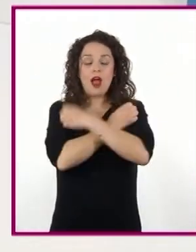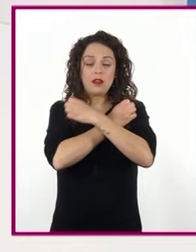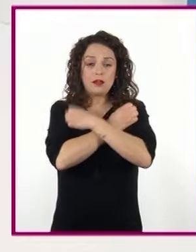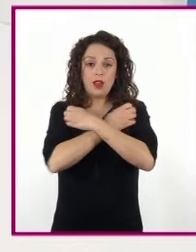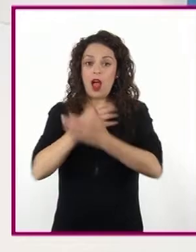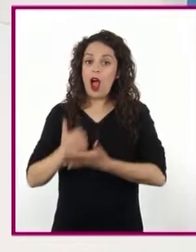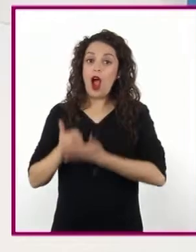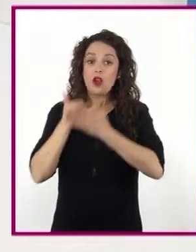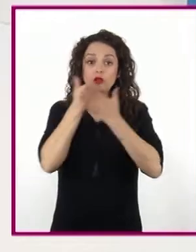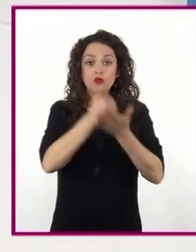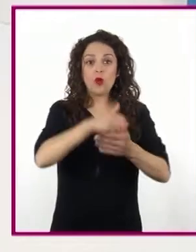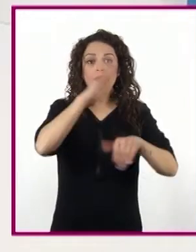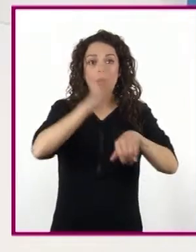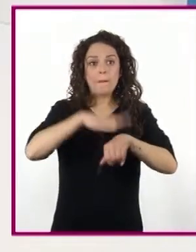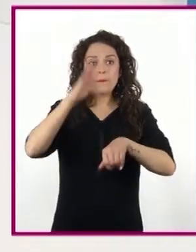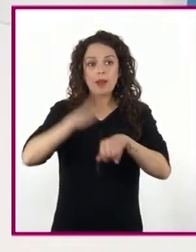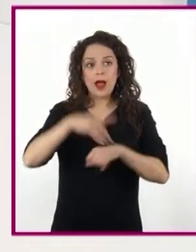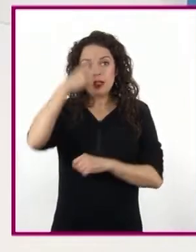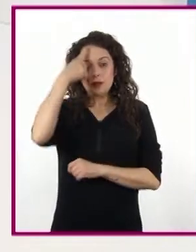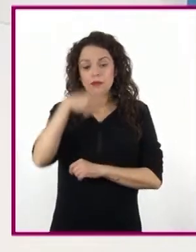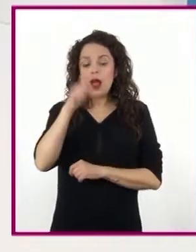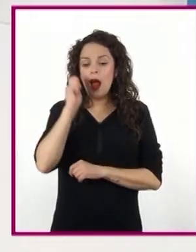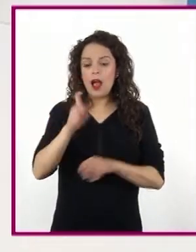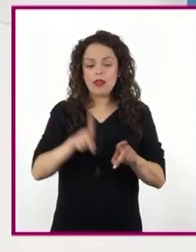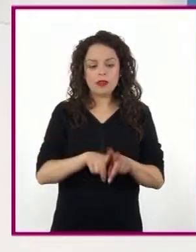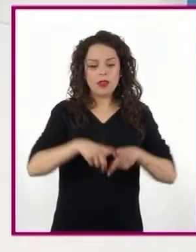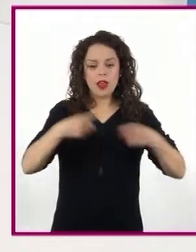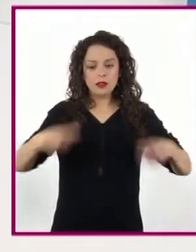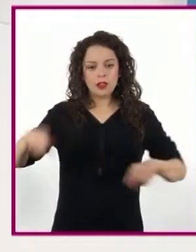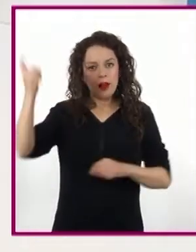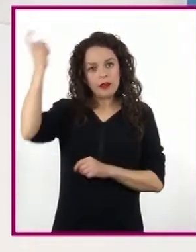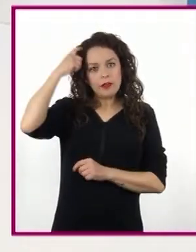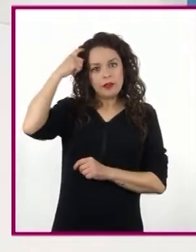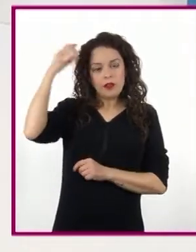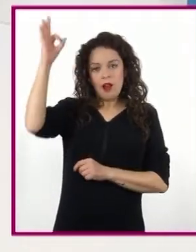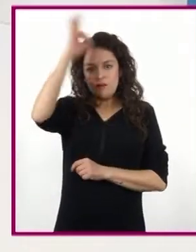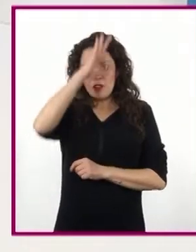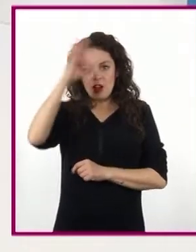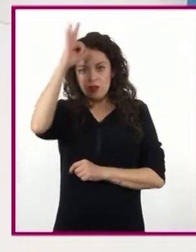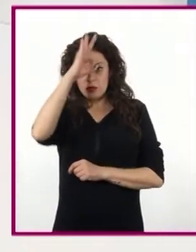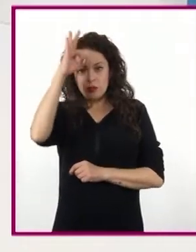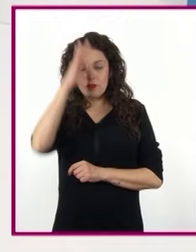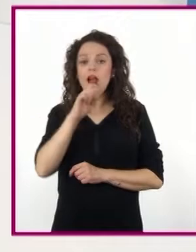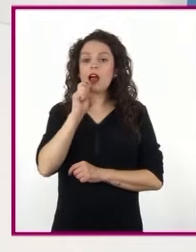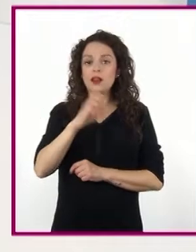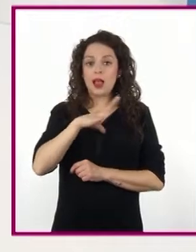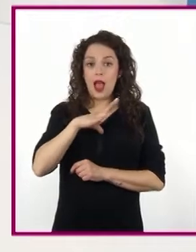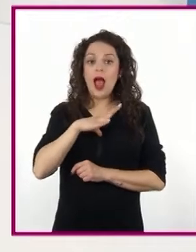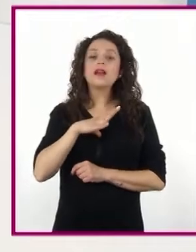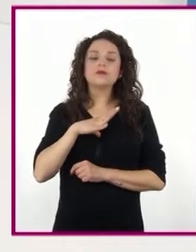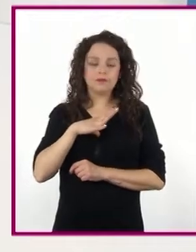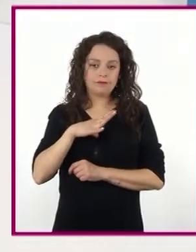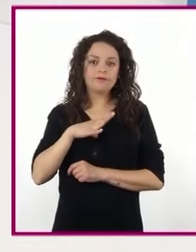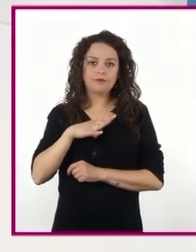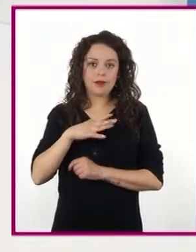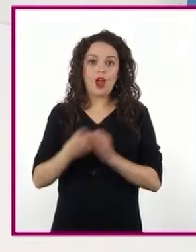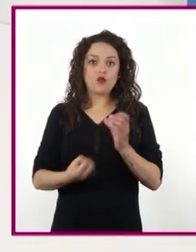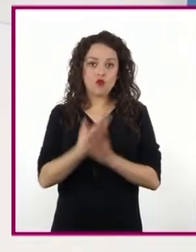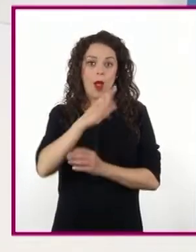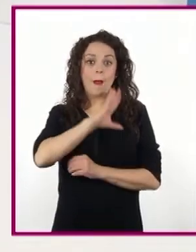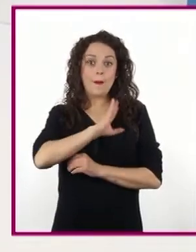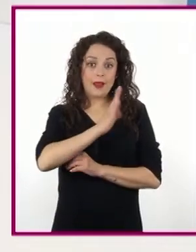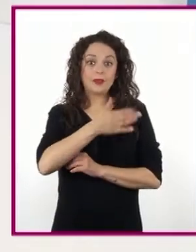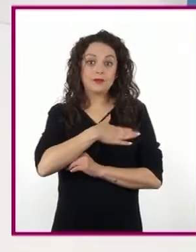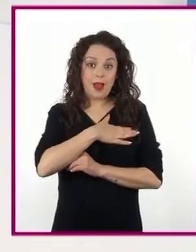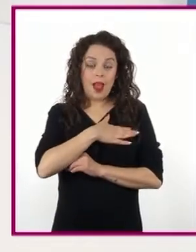en gran medida a continuar el desarrollo intelectual y filosófico que se estaba gestando en la Nueva España. Asimismo, de la